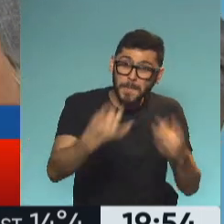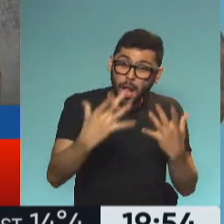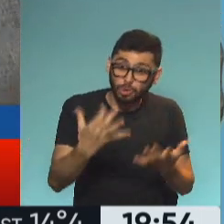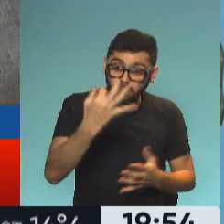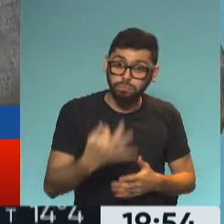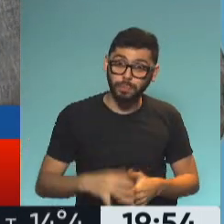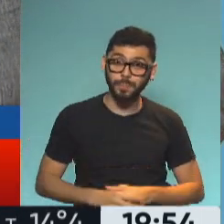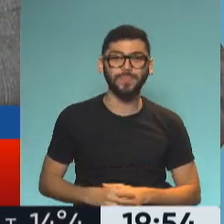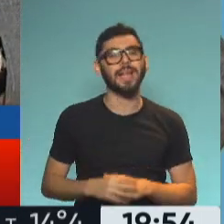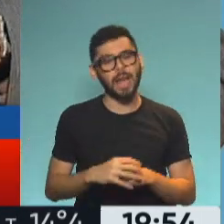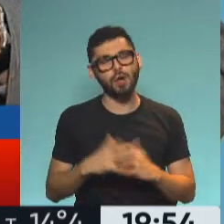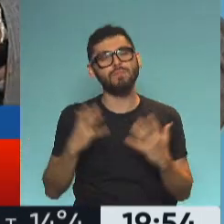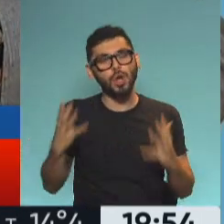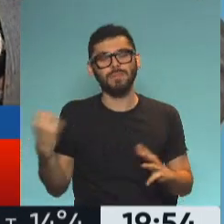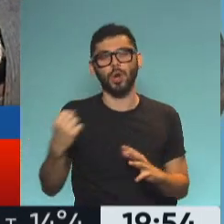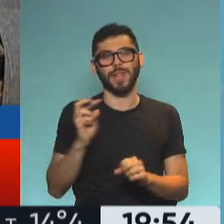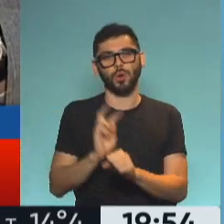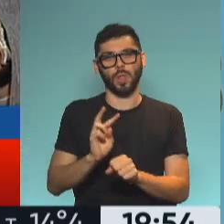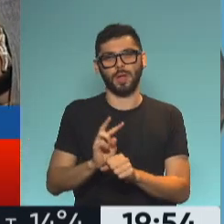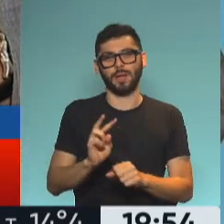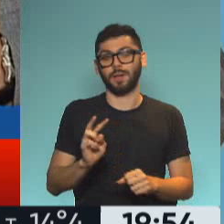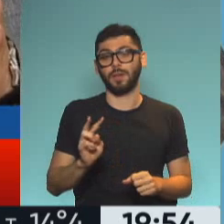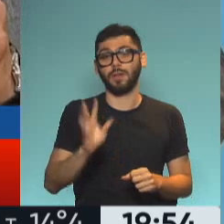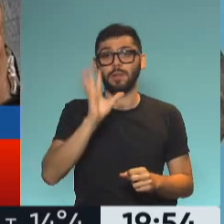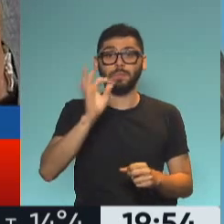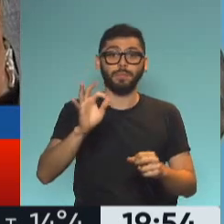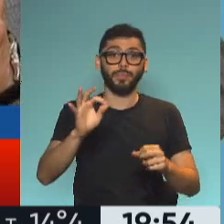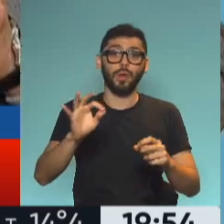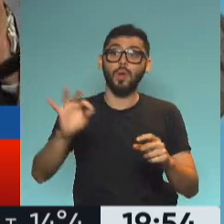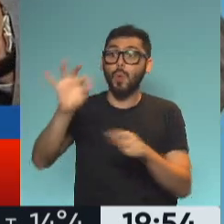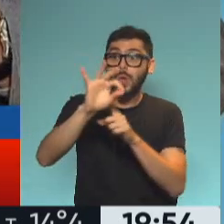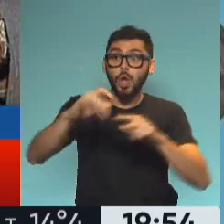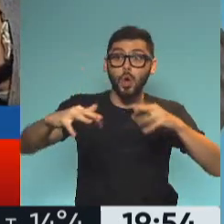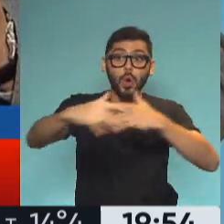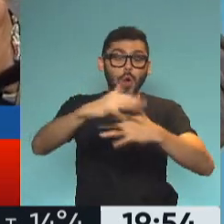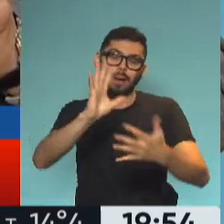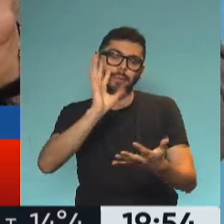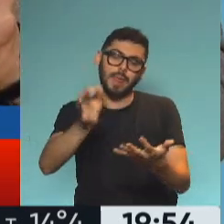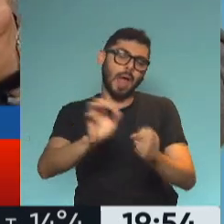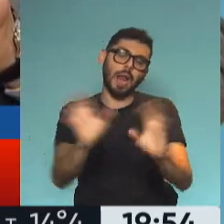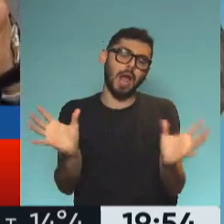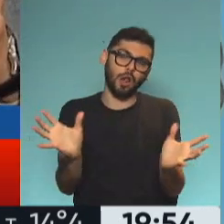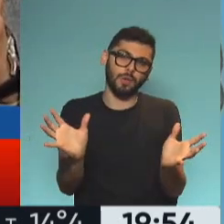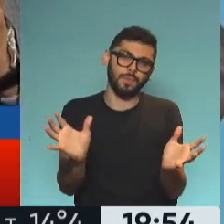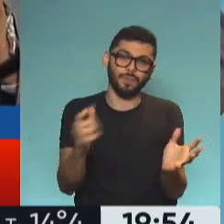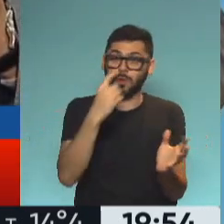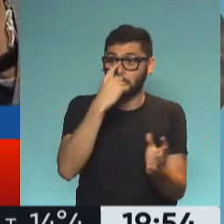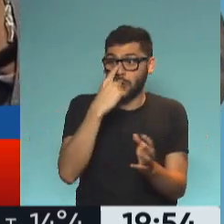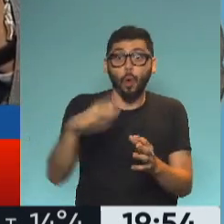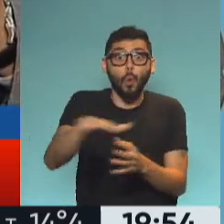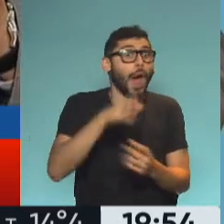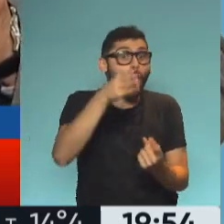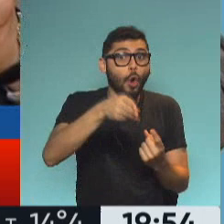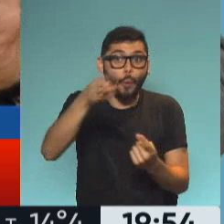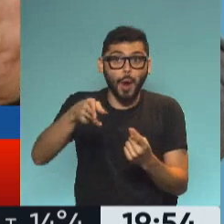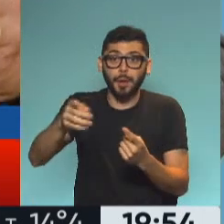Sí, por eso hay que ser cuidadosos. Es muy evidente la circulación comunitaria del virus. Es muy claro que en cualquier barrio que yo voy, alguien había